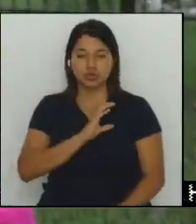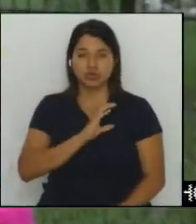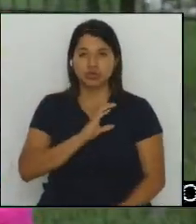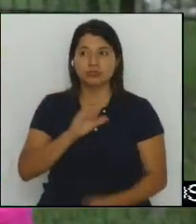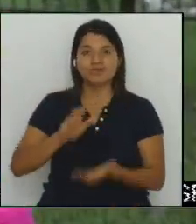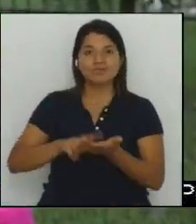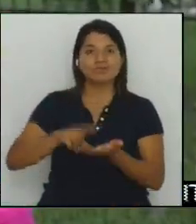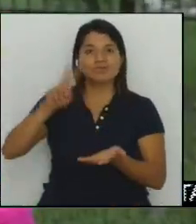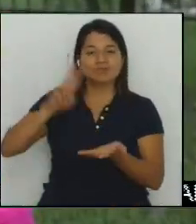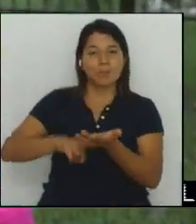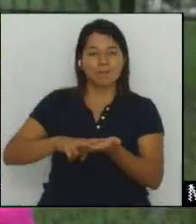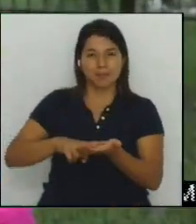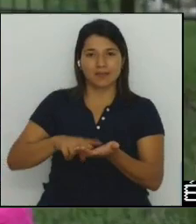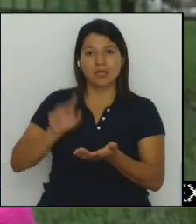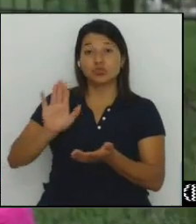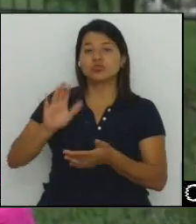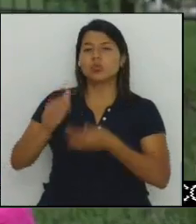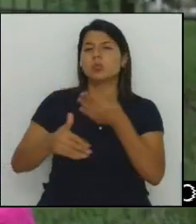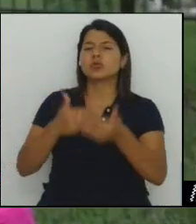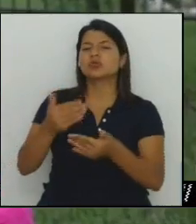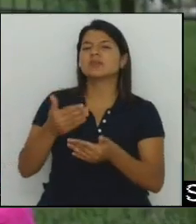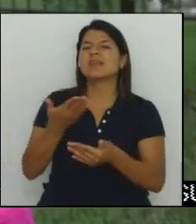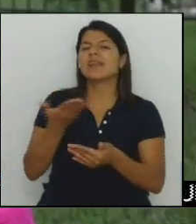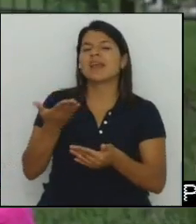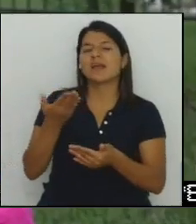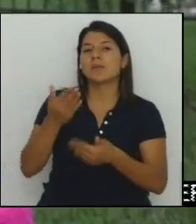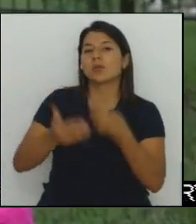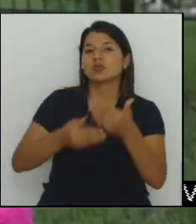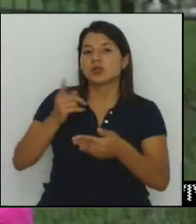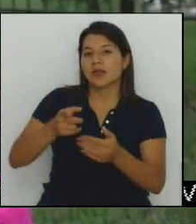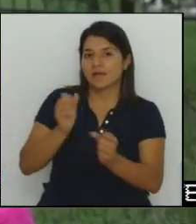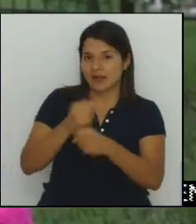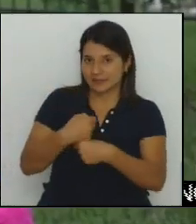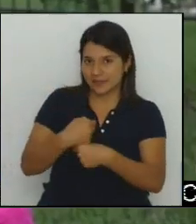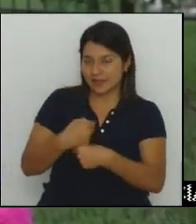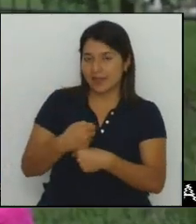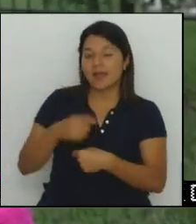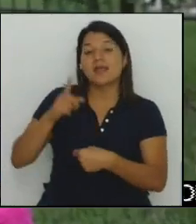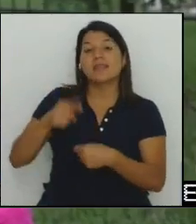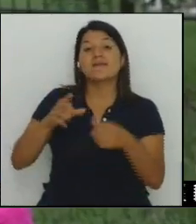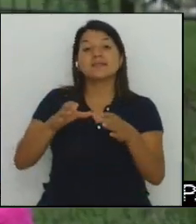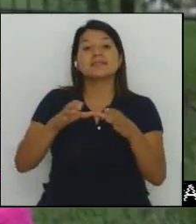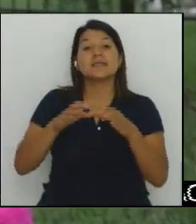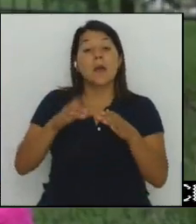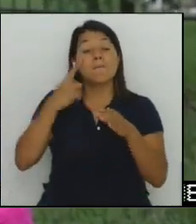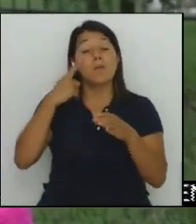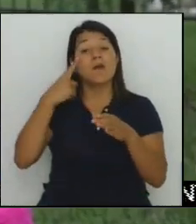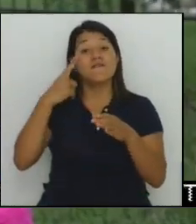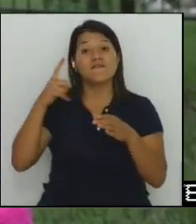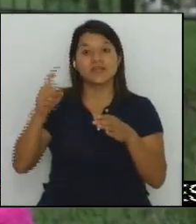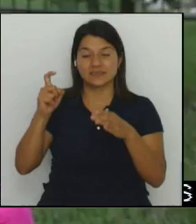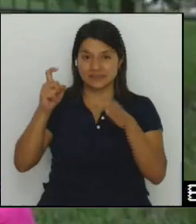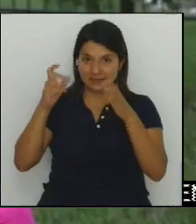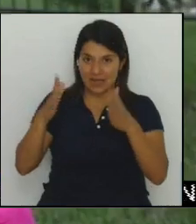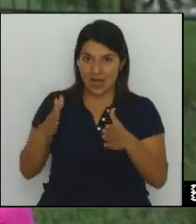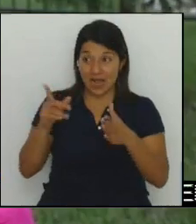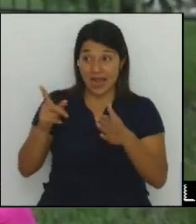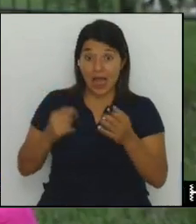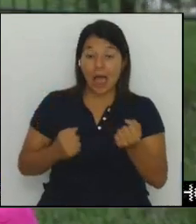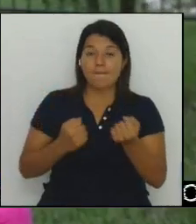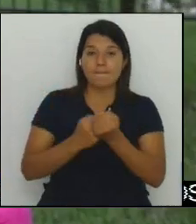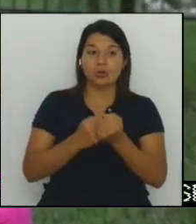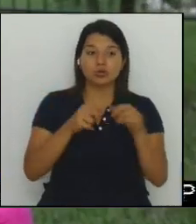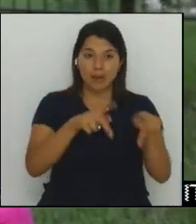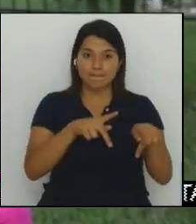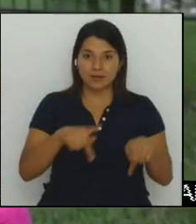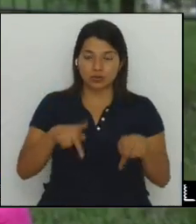seguir, ¿verdad? Tiene que ser certificado por el fiscal del condado, quien apoya a las víctimas en eso, y ellos